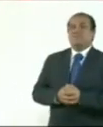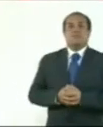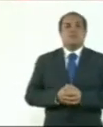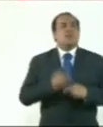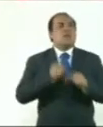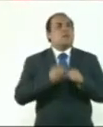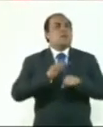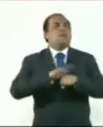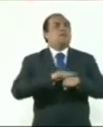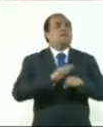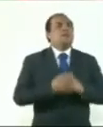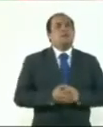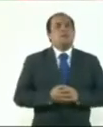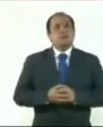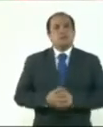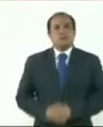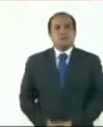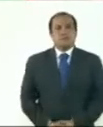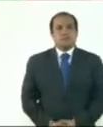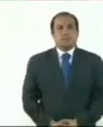¿Quién más?